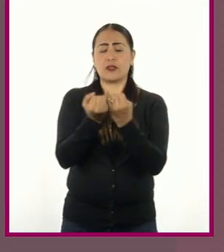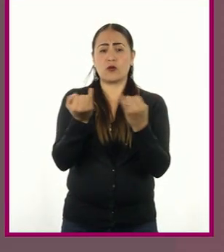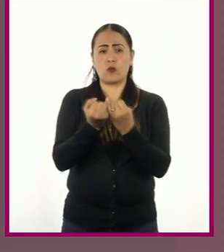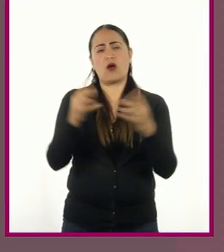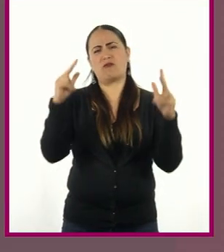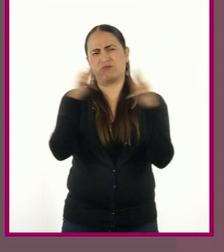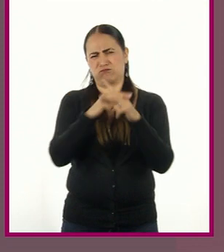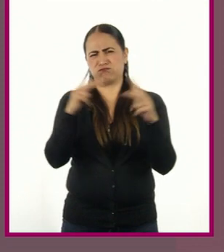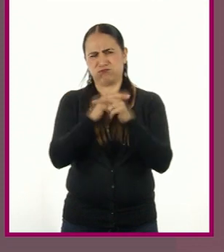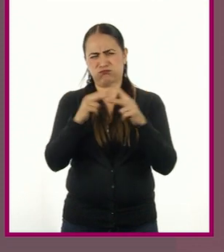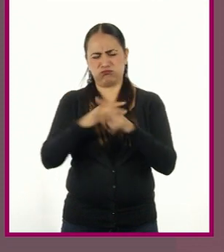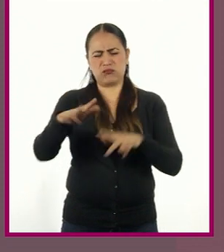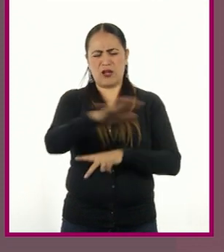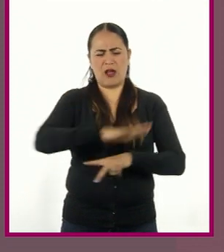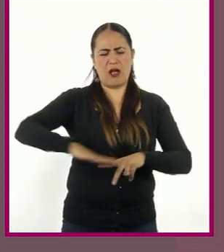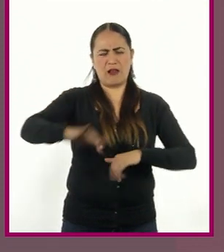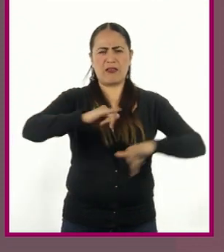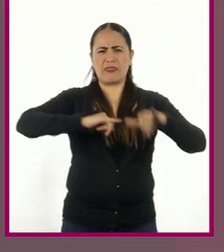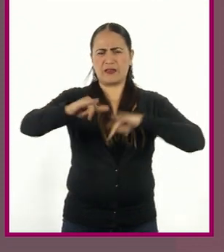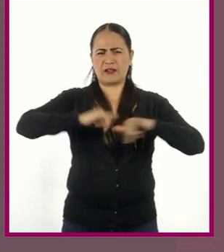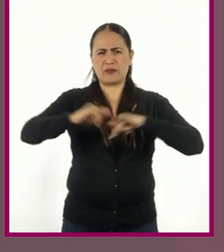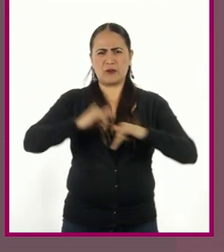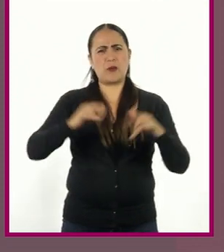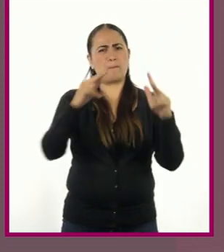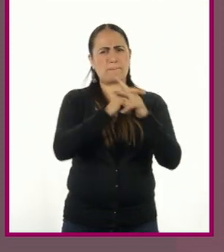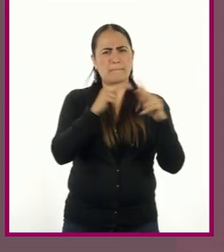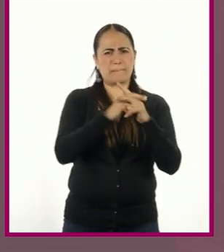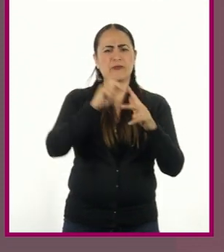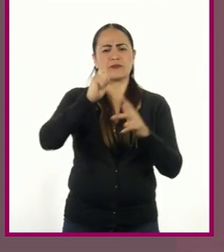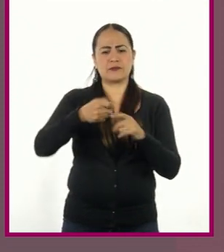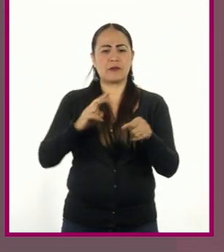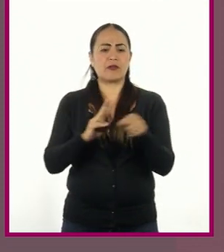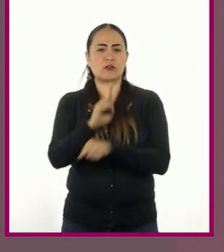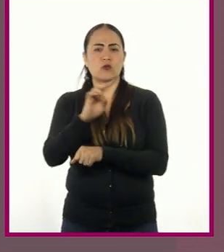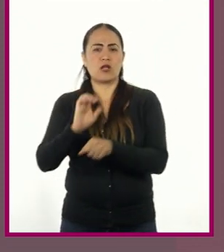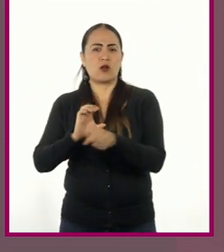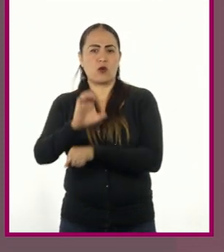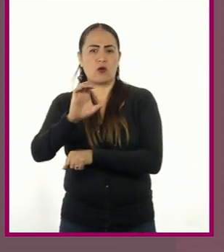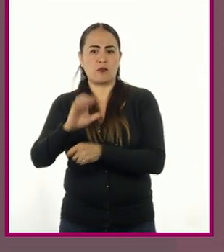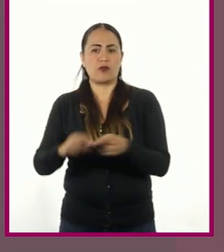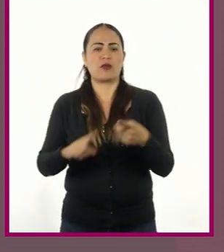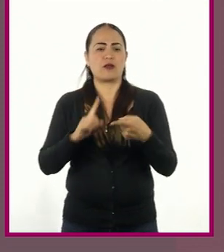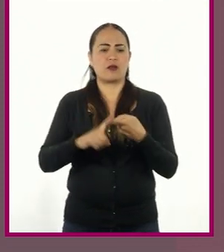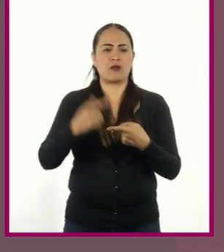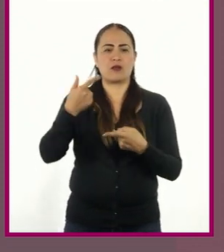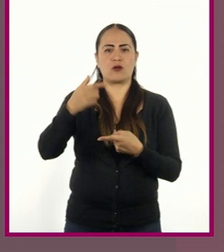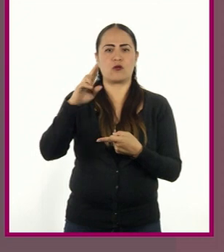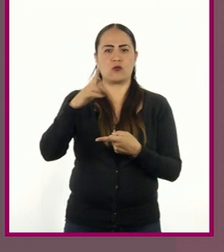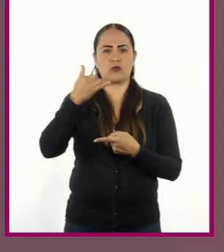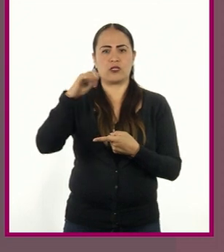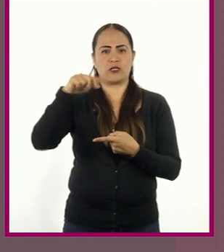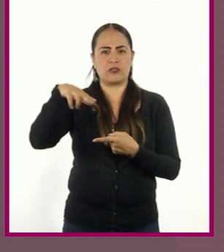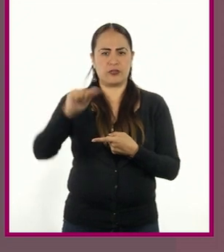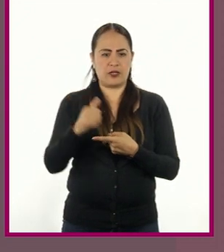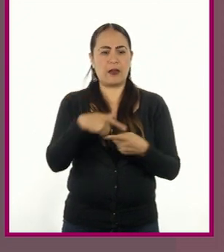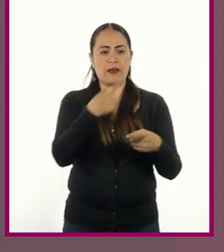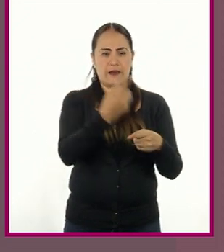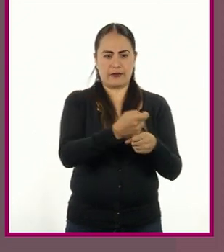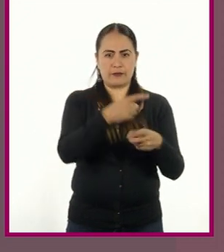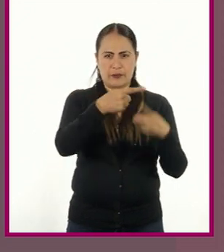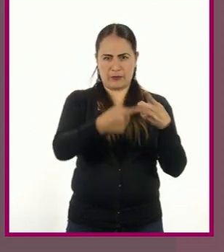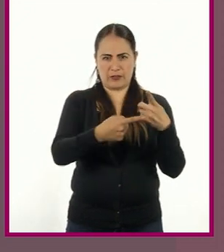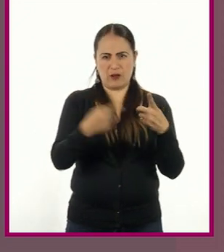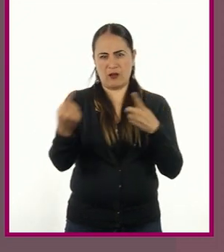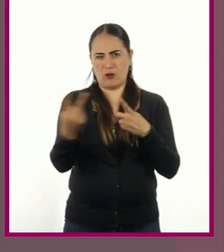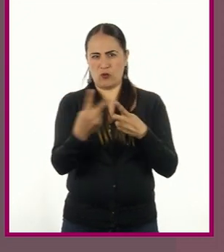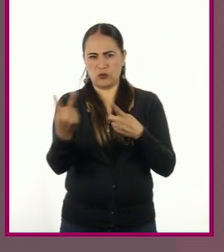tienen un trasfondo económico en nuestro continente es el de Venezuela con Colombia y Guyana, pues la primera nación demanda territorios fronterizos con